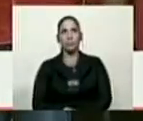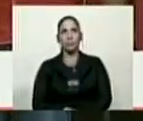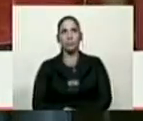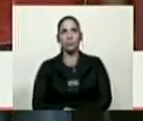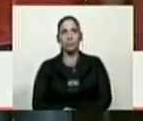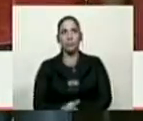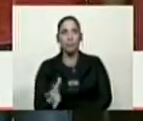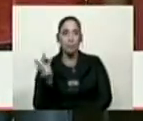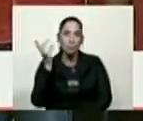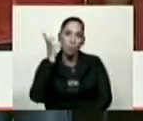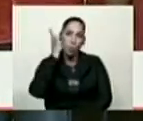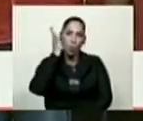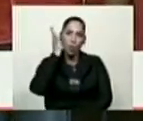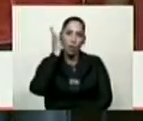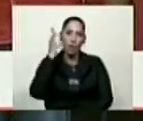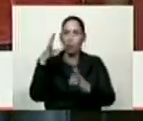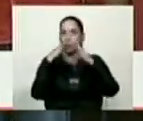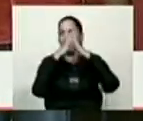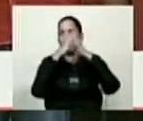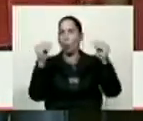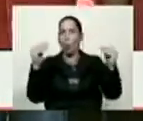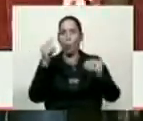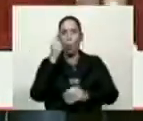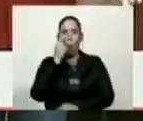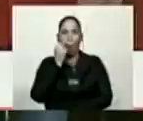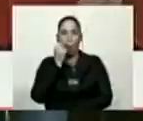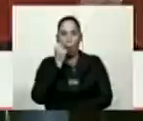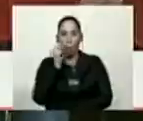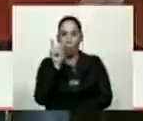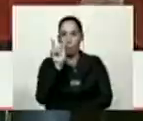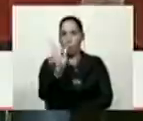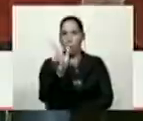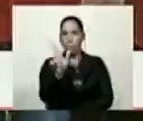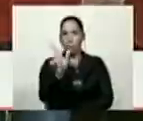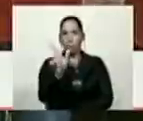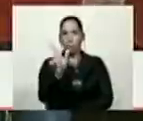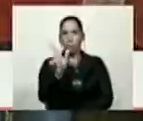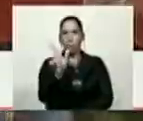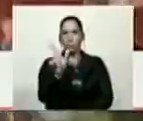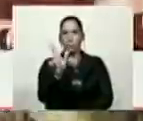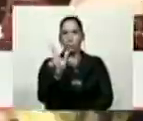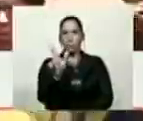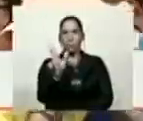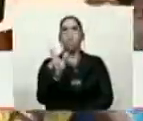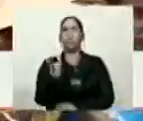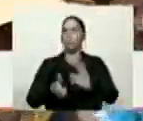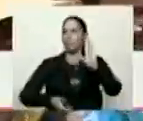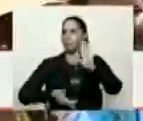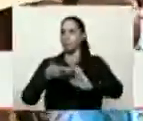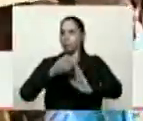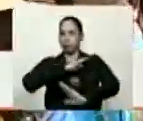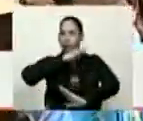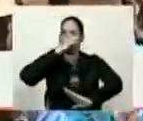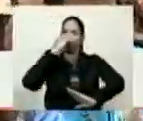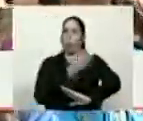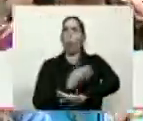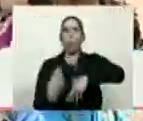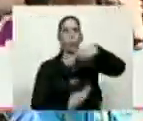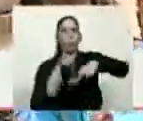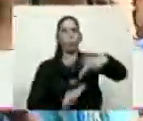las mujeres y a los hombres del Partido Socialista Unido de Venezuela, vanguardia de la Revolución